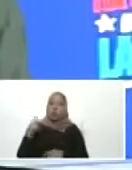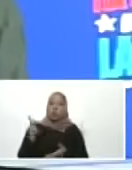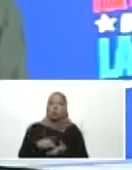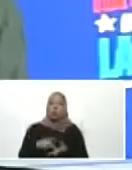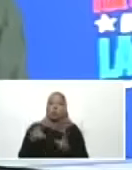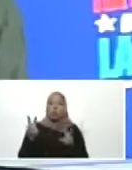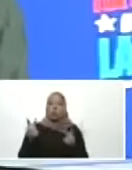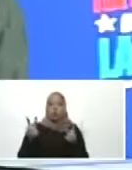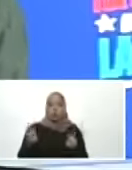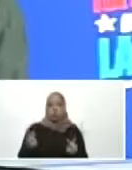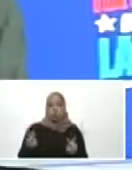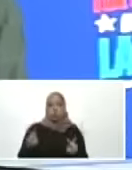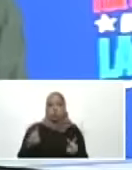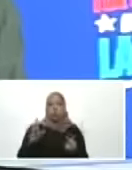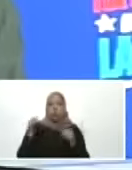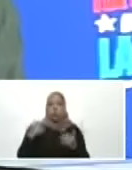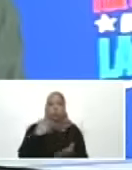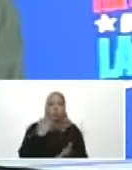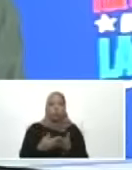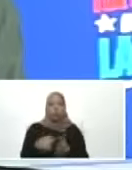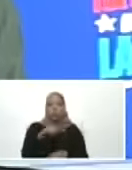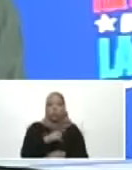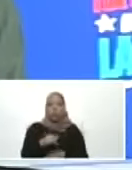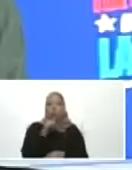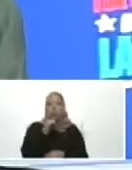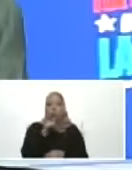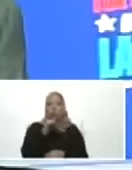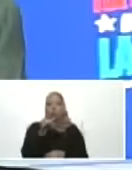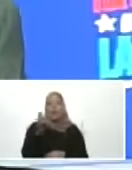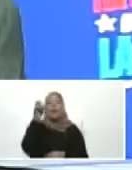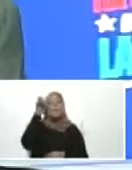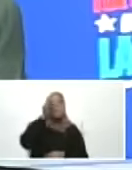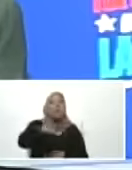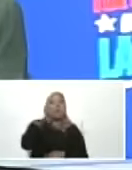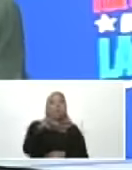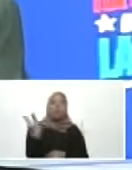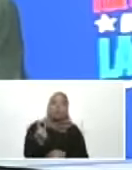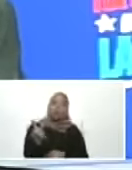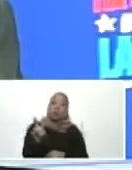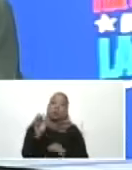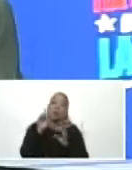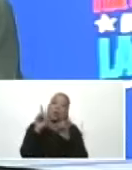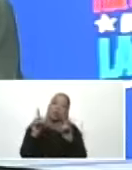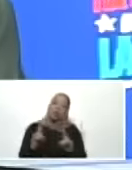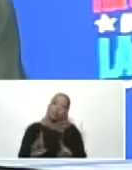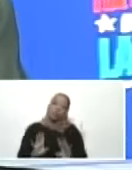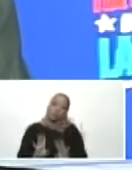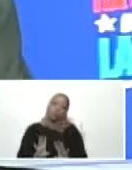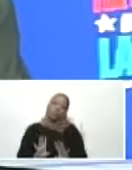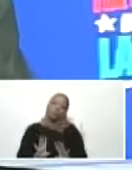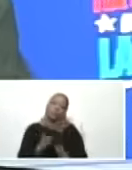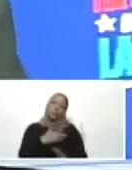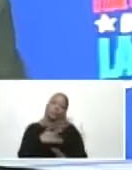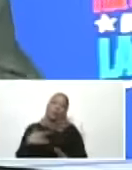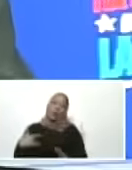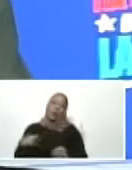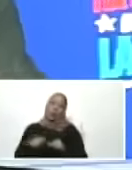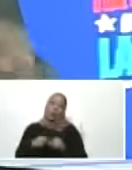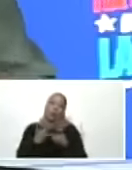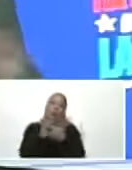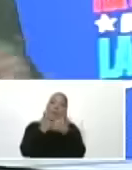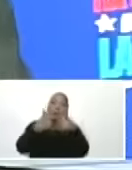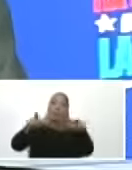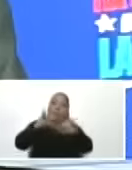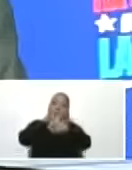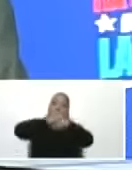nuevo. Y este es el momento para que el pueblo de Venezuela tenga que decidir. Si quiere seguir siendo libre,